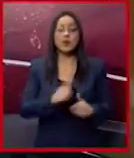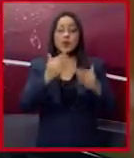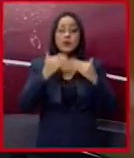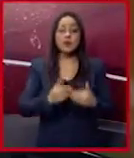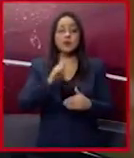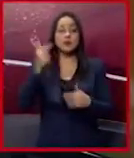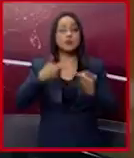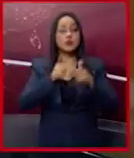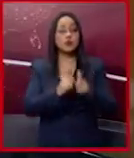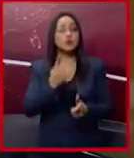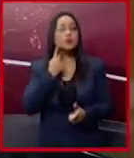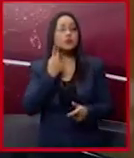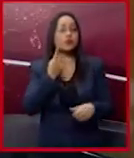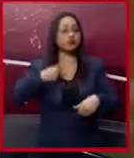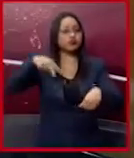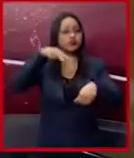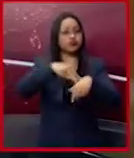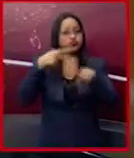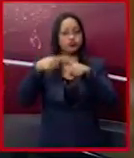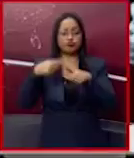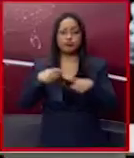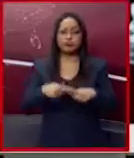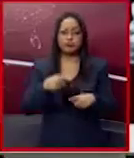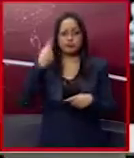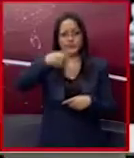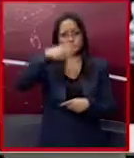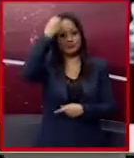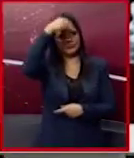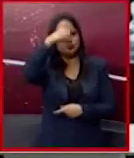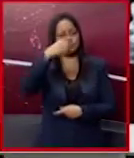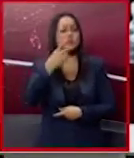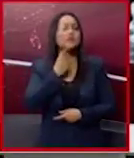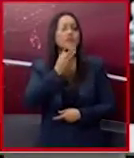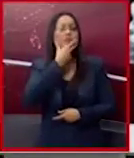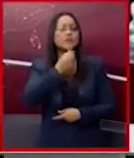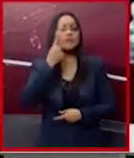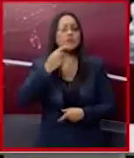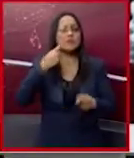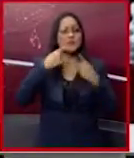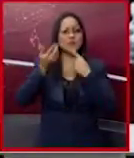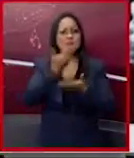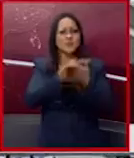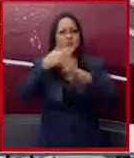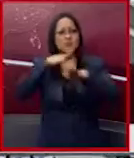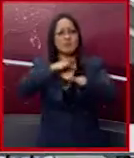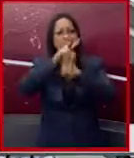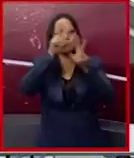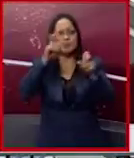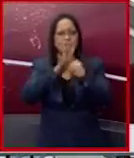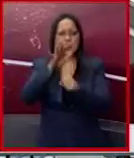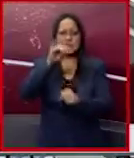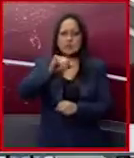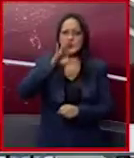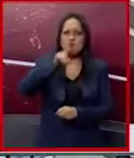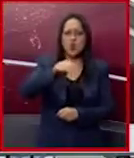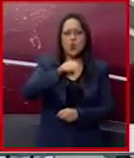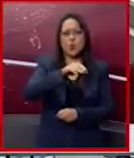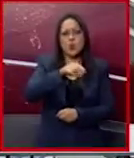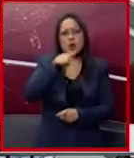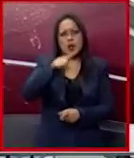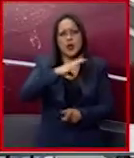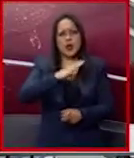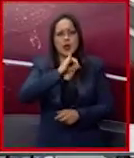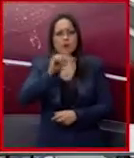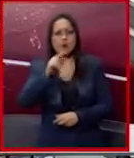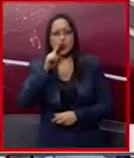Posteriormente se dio paso al posicionamiento de los grupos parlamentarios. Las y los diputados debatieron, entre otros temas, acerca de la pertinencia o no de que sea la Junta